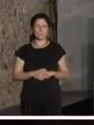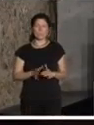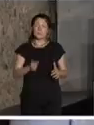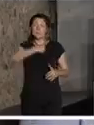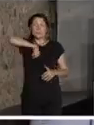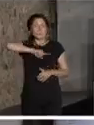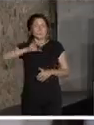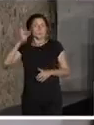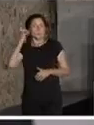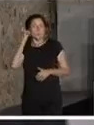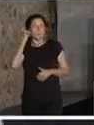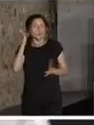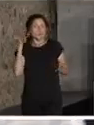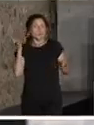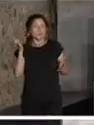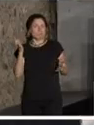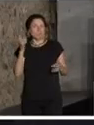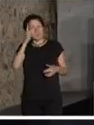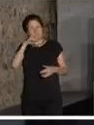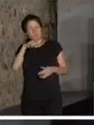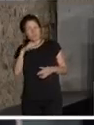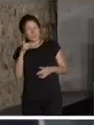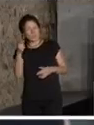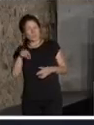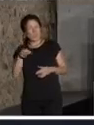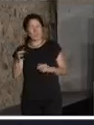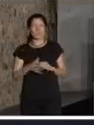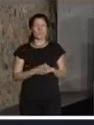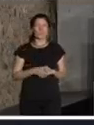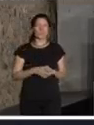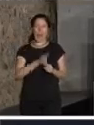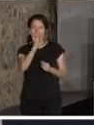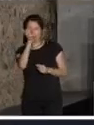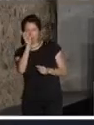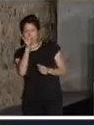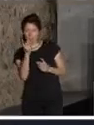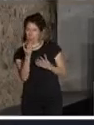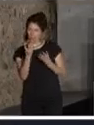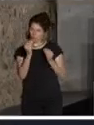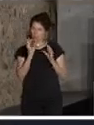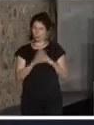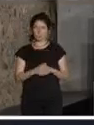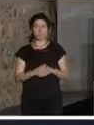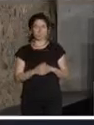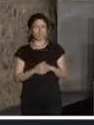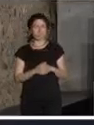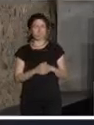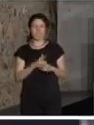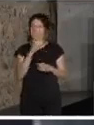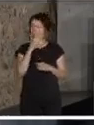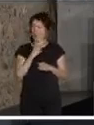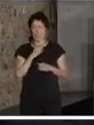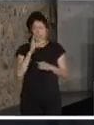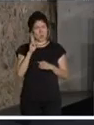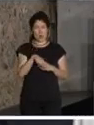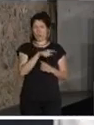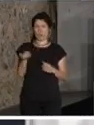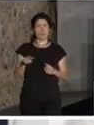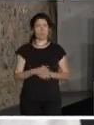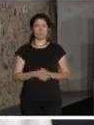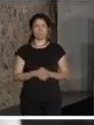nosotras sabemos también que tenemos muchas amenazas sabemos que no va a ser fácil